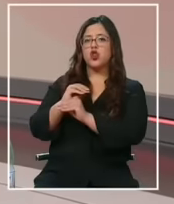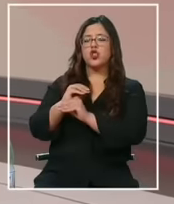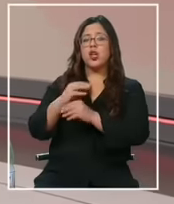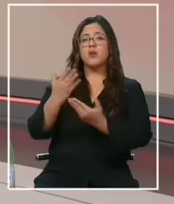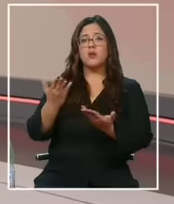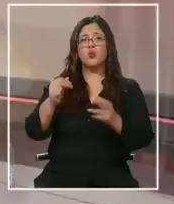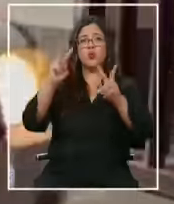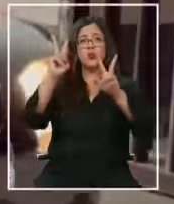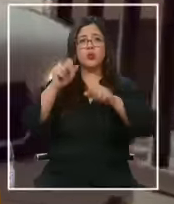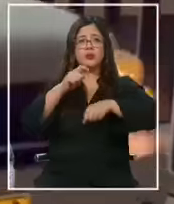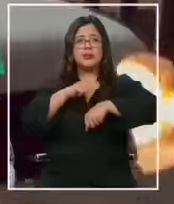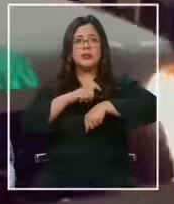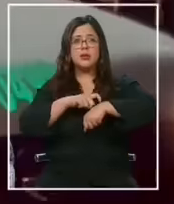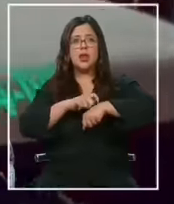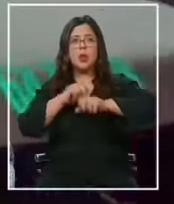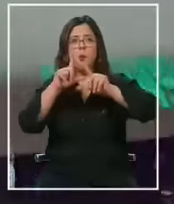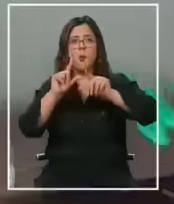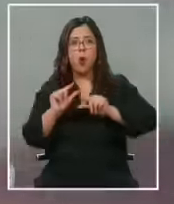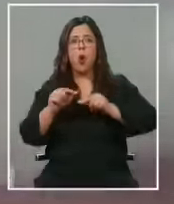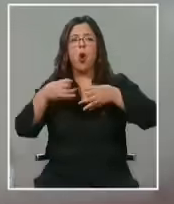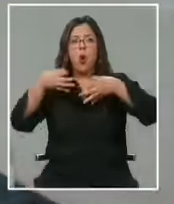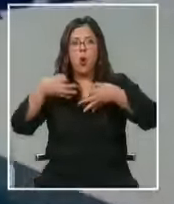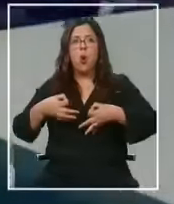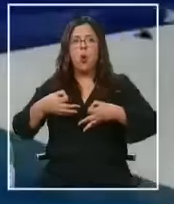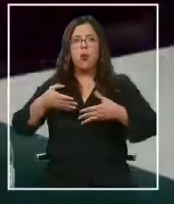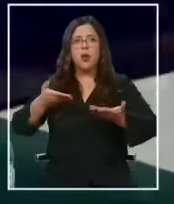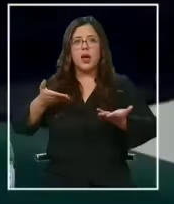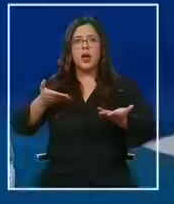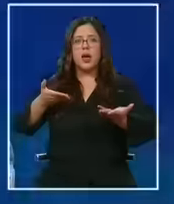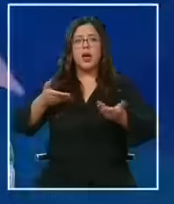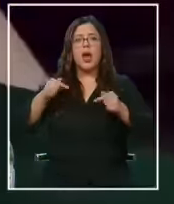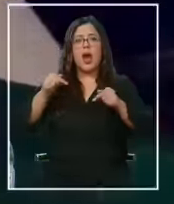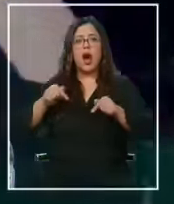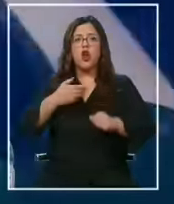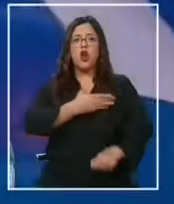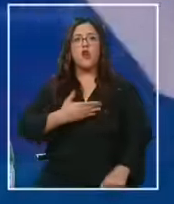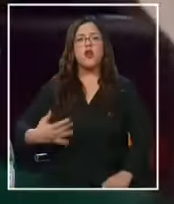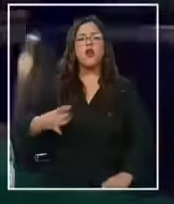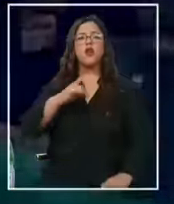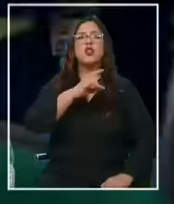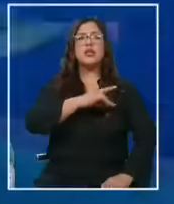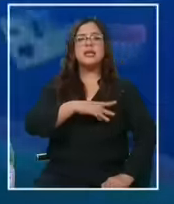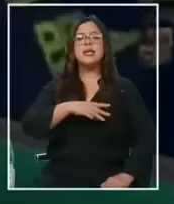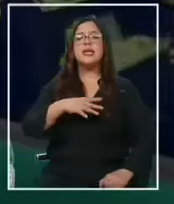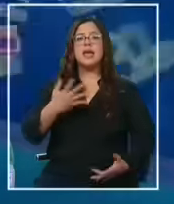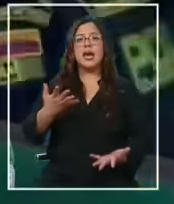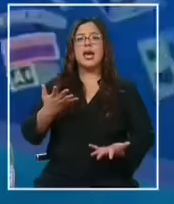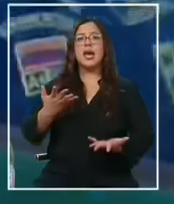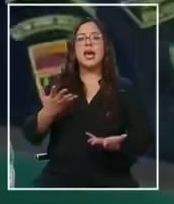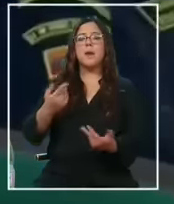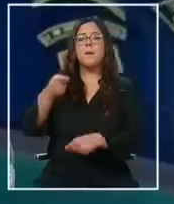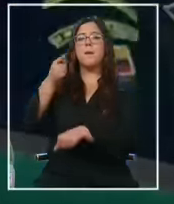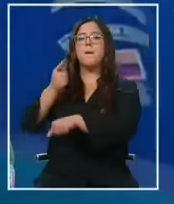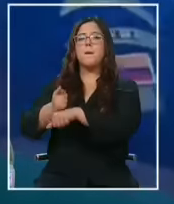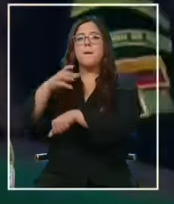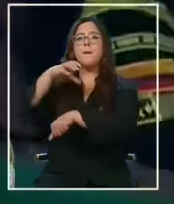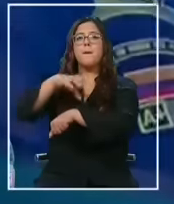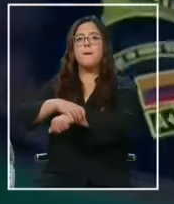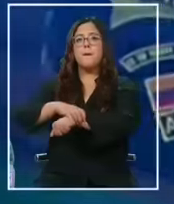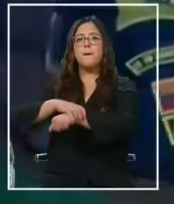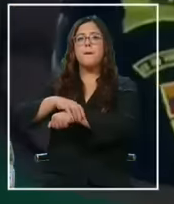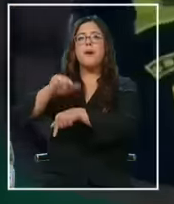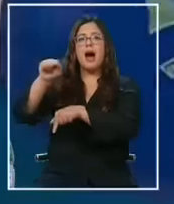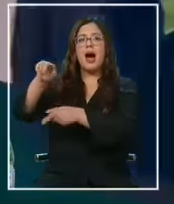Una carrera contra el tiempo. Se mantiene protagonizando el gobierno de Chile para poder emanar una orden de detención a